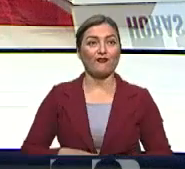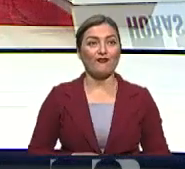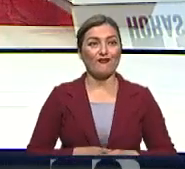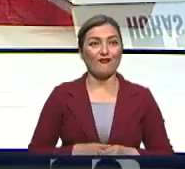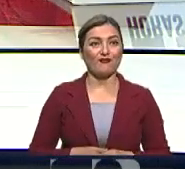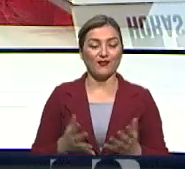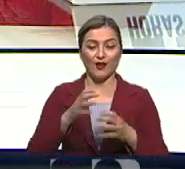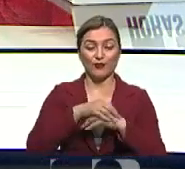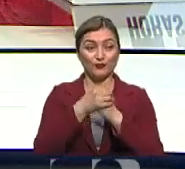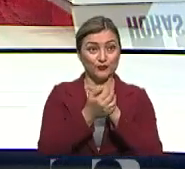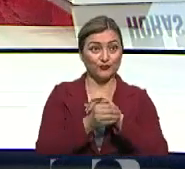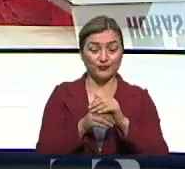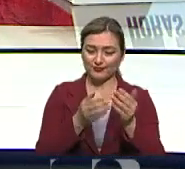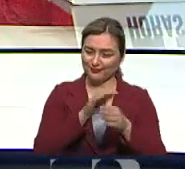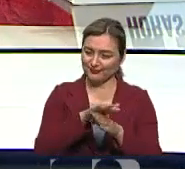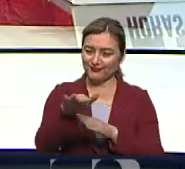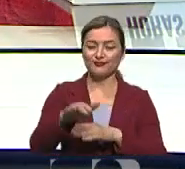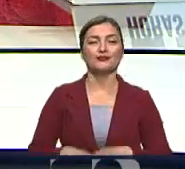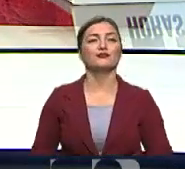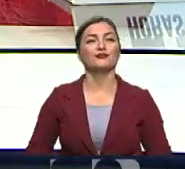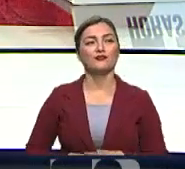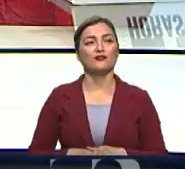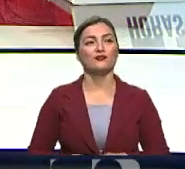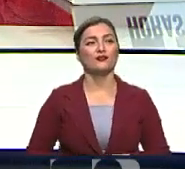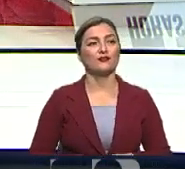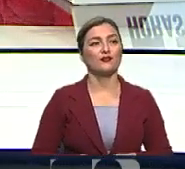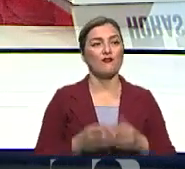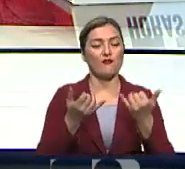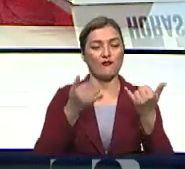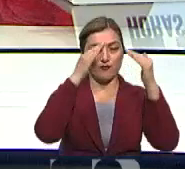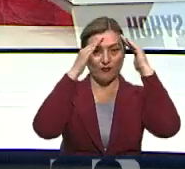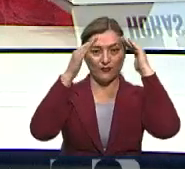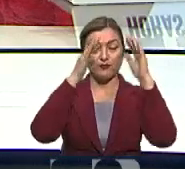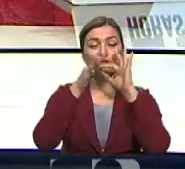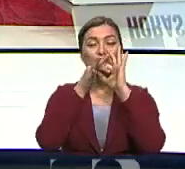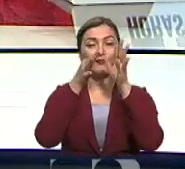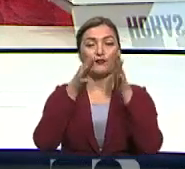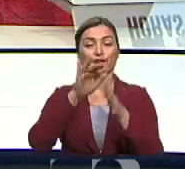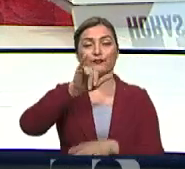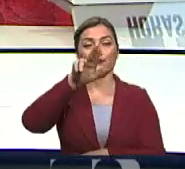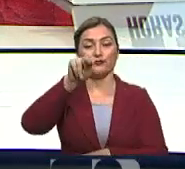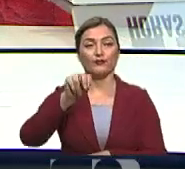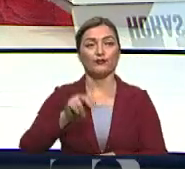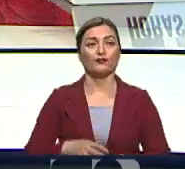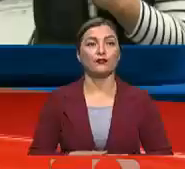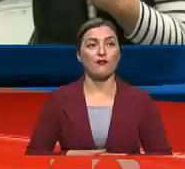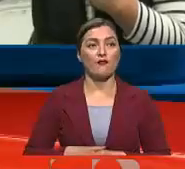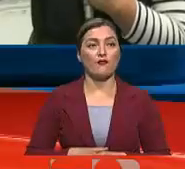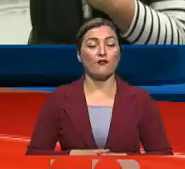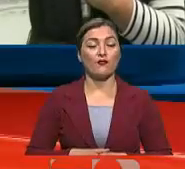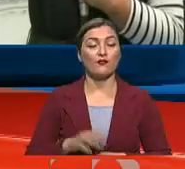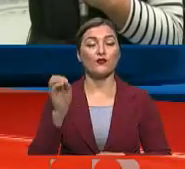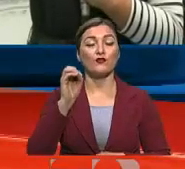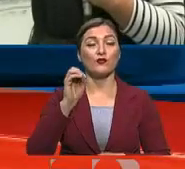queremos aprovechar también para extenderles esta invitación. Así es, y ahora vamos a saludar con nuestro compañero Juan Miguel Rodríguez. No, Fernández Ceballos. Con